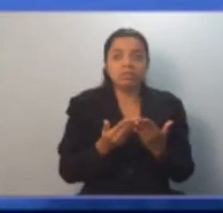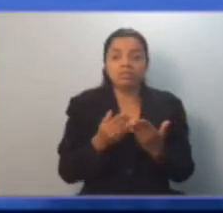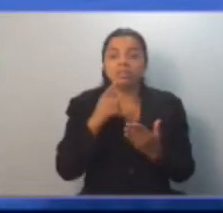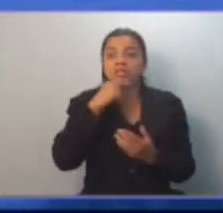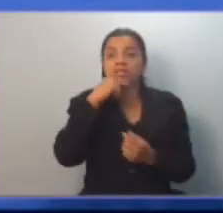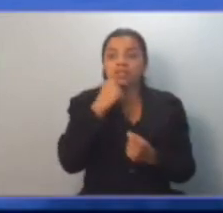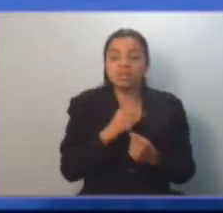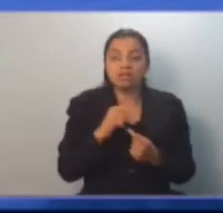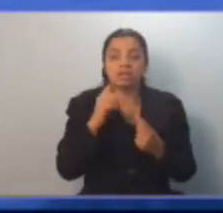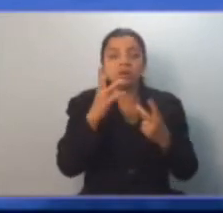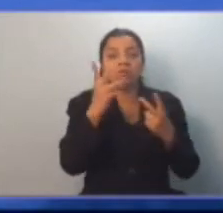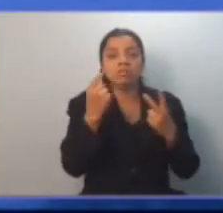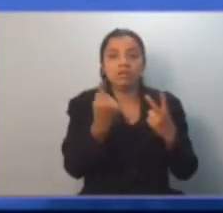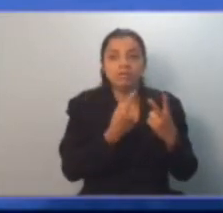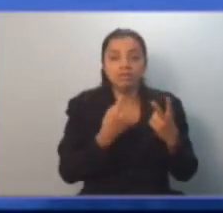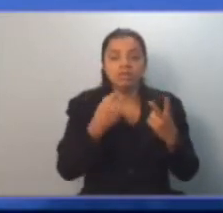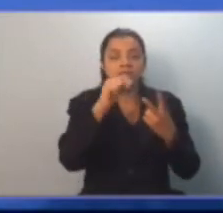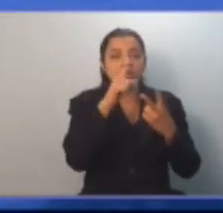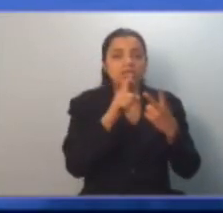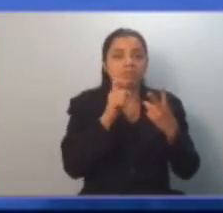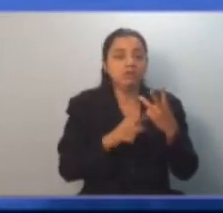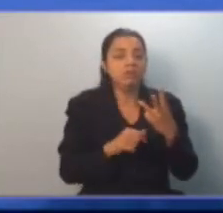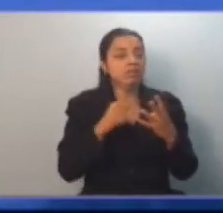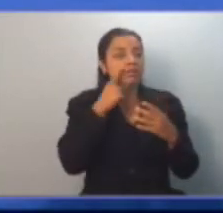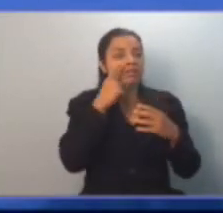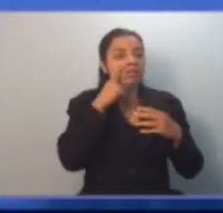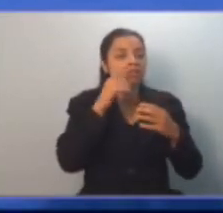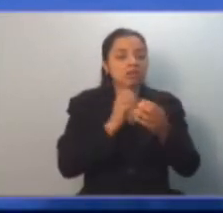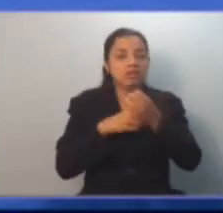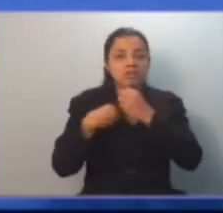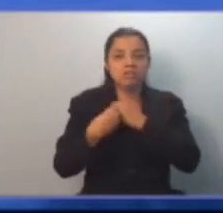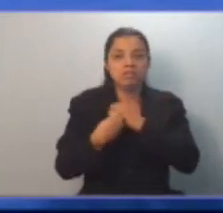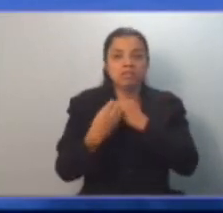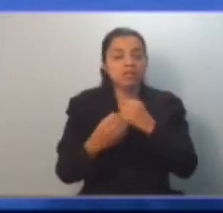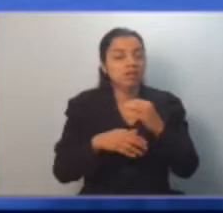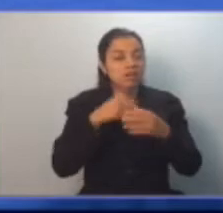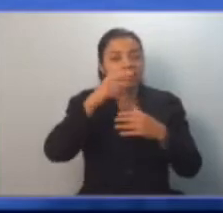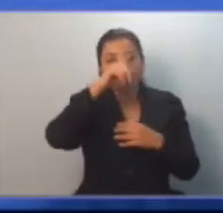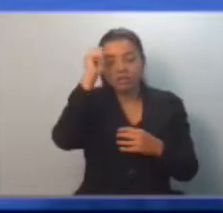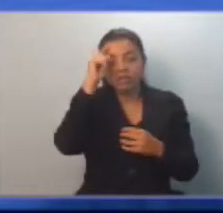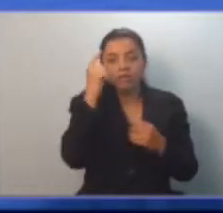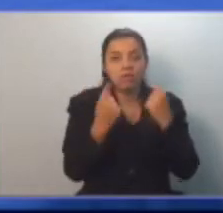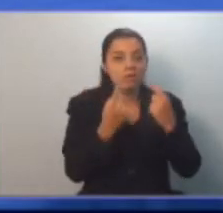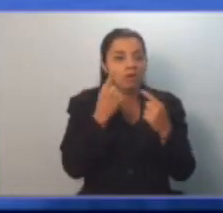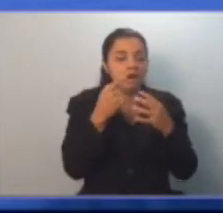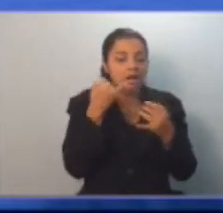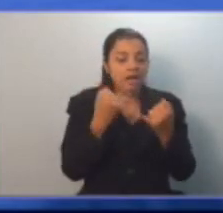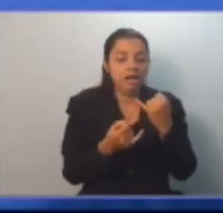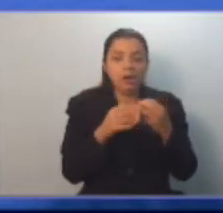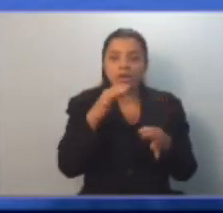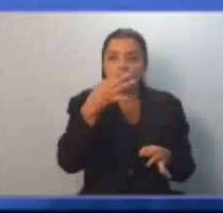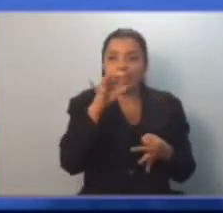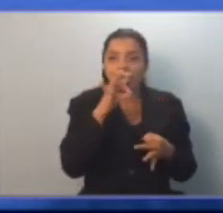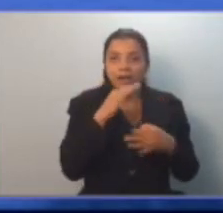consultó, cuántas veces ha sido consultado, en qué área de trabajo se encuentra y cuál es la última diligencia que se ha hecho, para que de esa manera